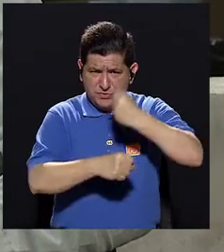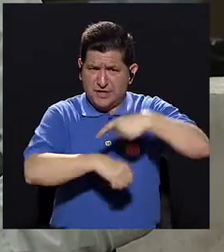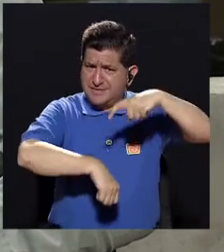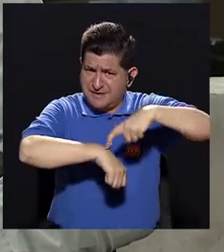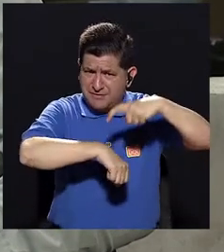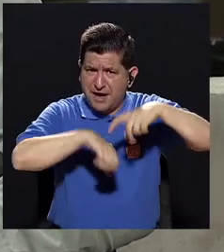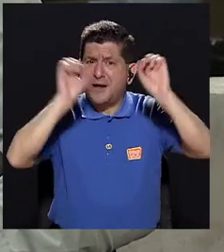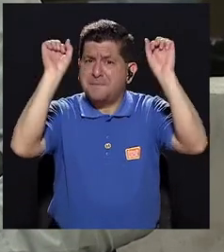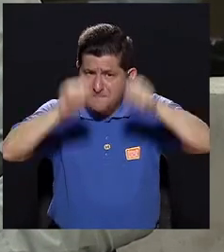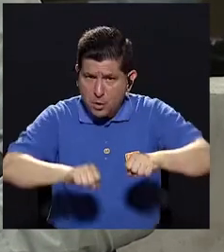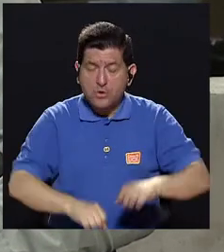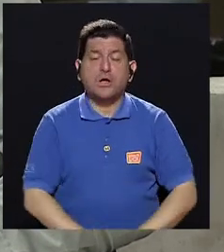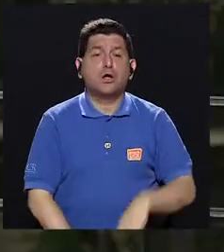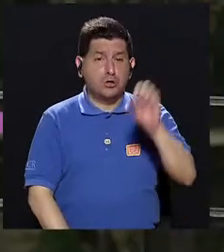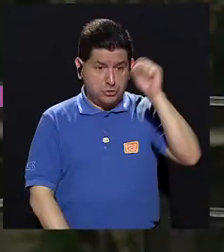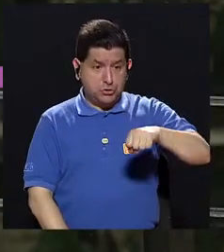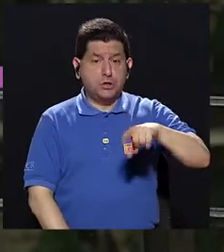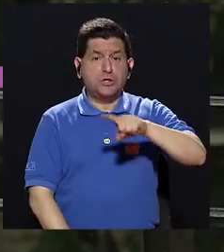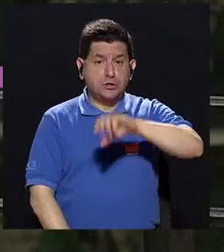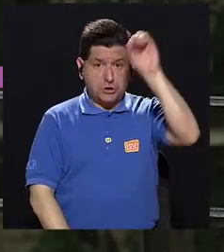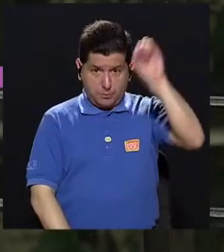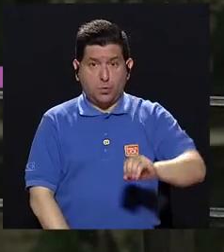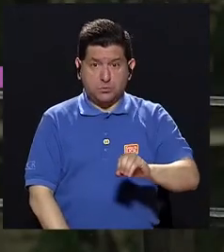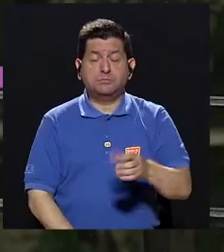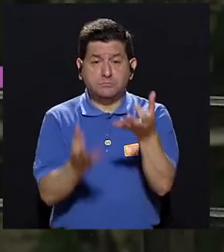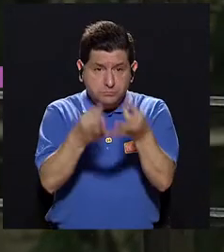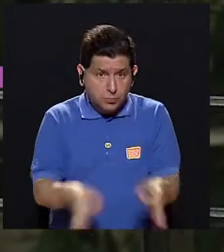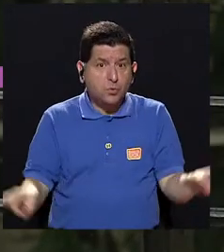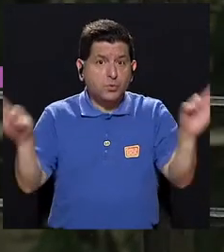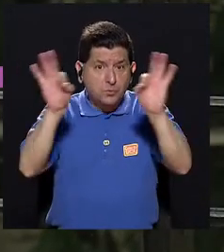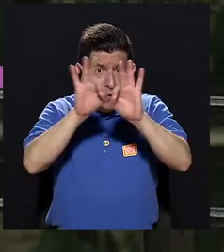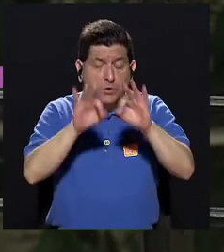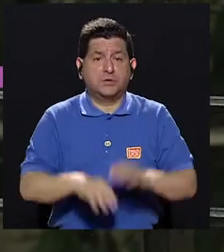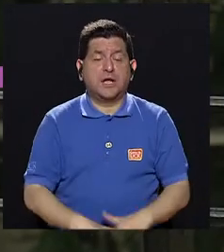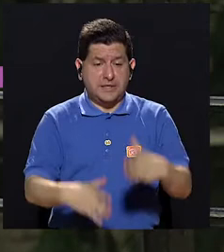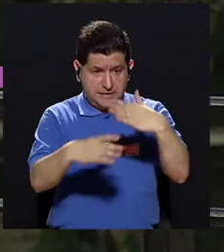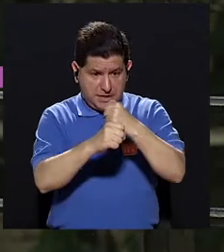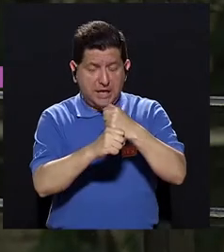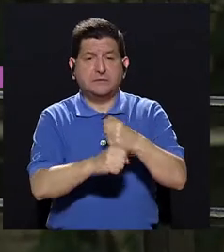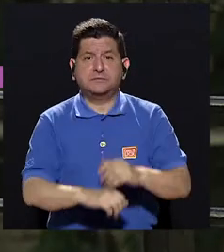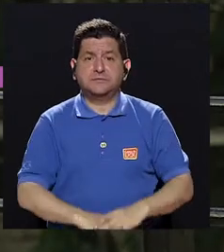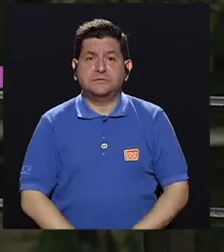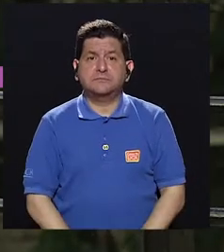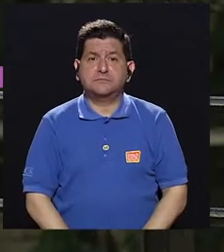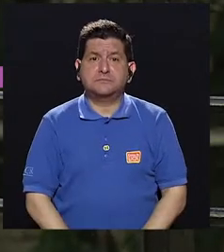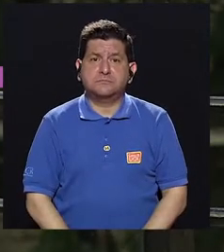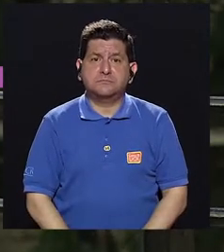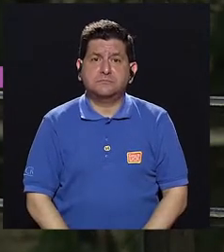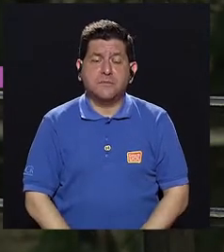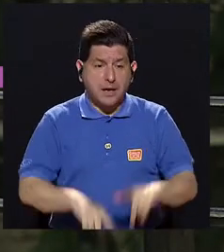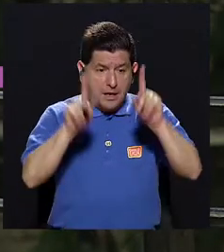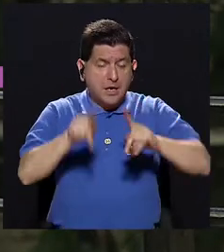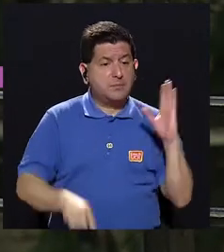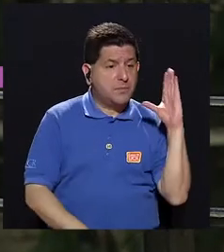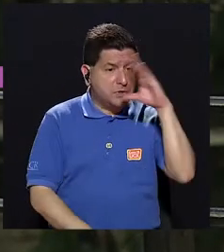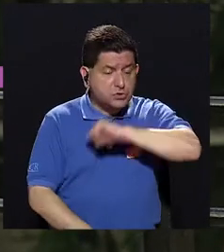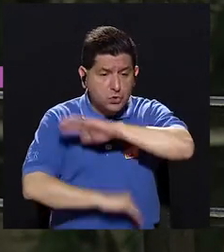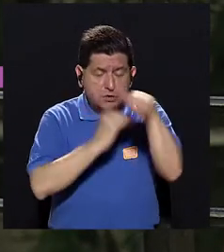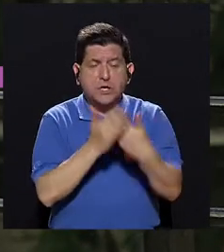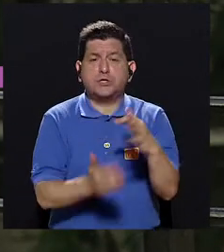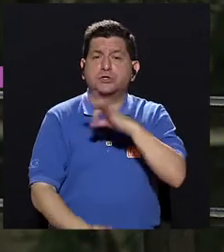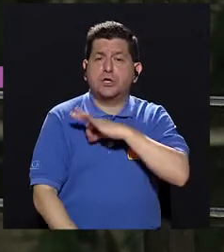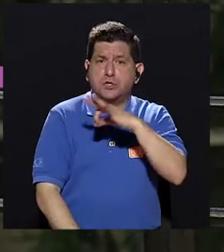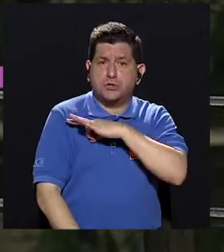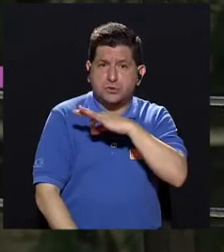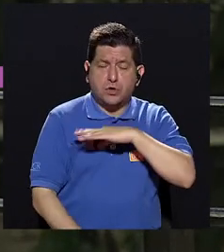trabajando? Es posible 100%, ahora es importante más bien que se haga y que se realice y que las personas se den cuenta de todo